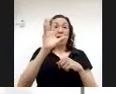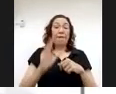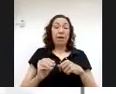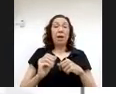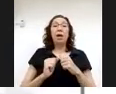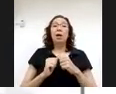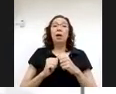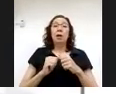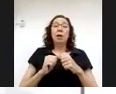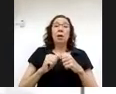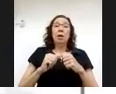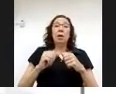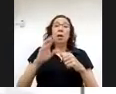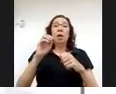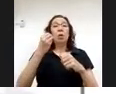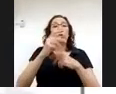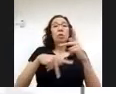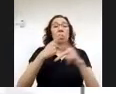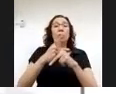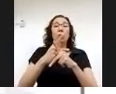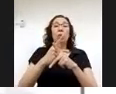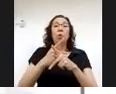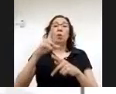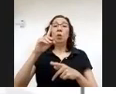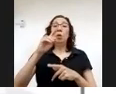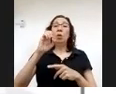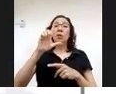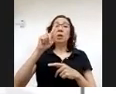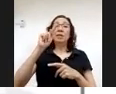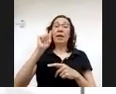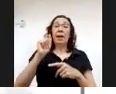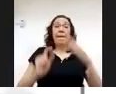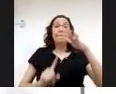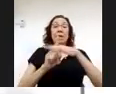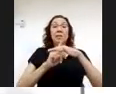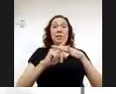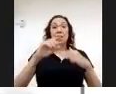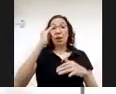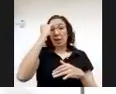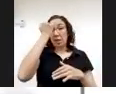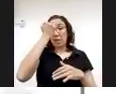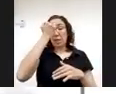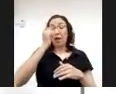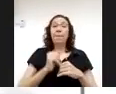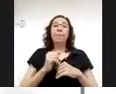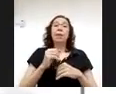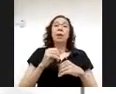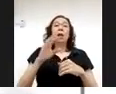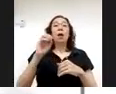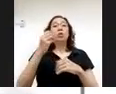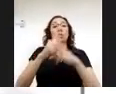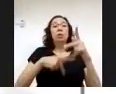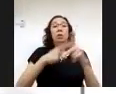la variante delta, que aparece en la India, la